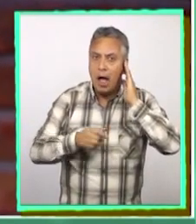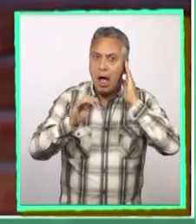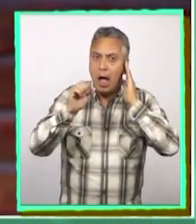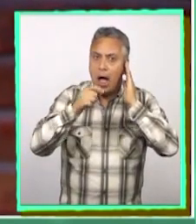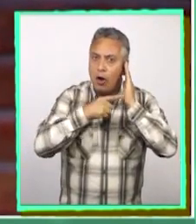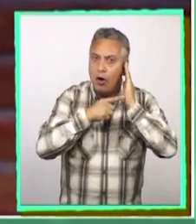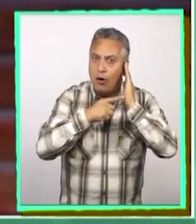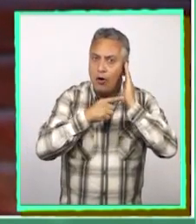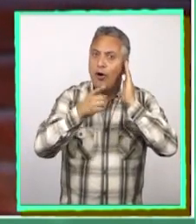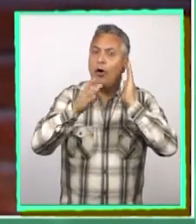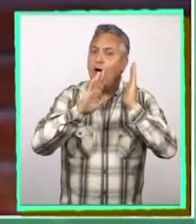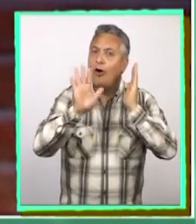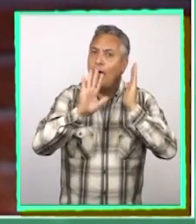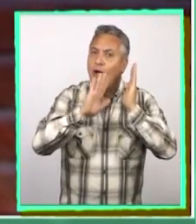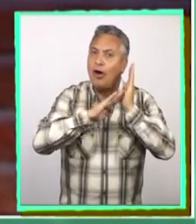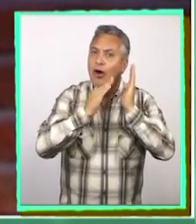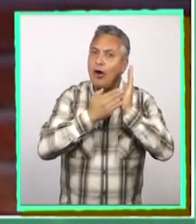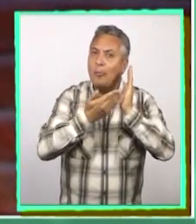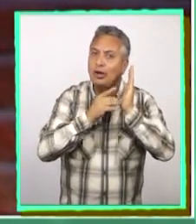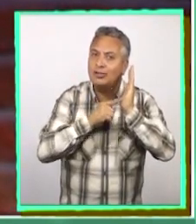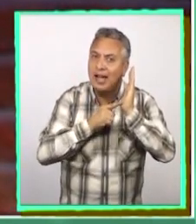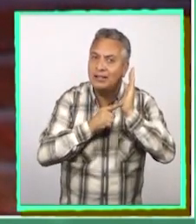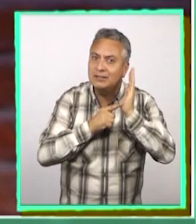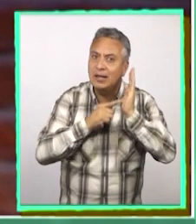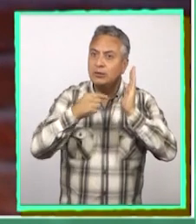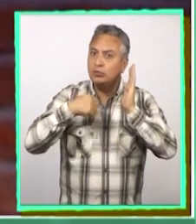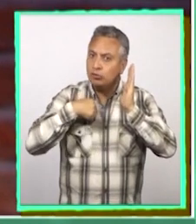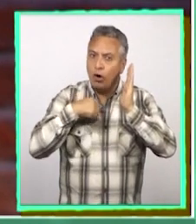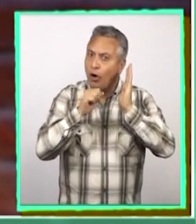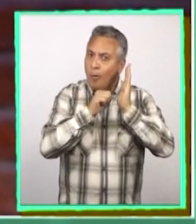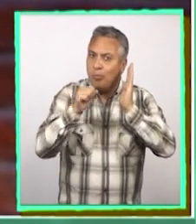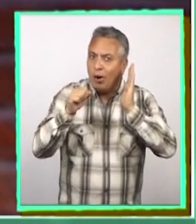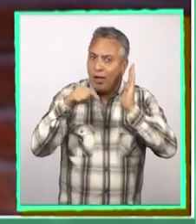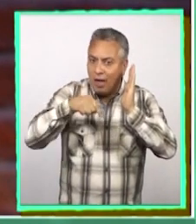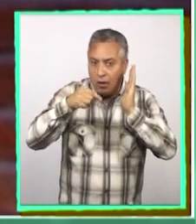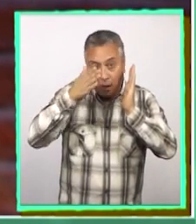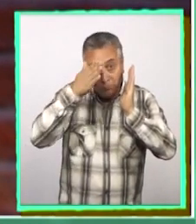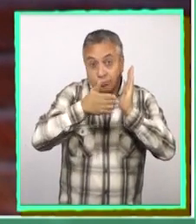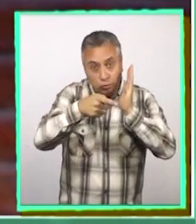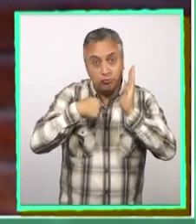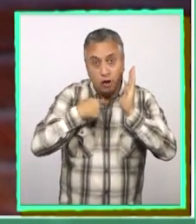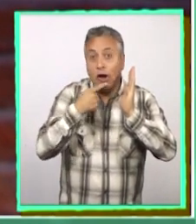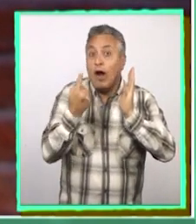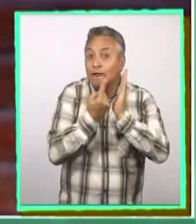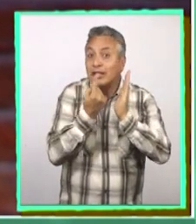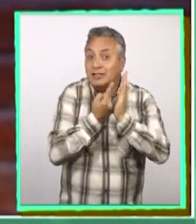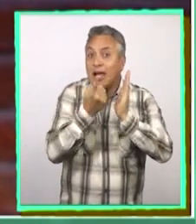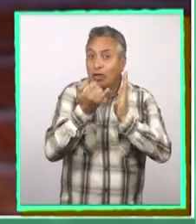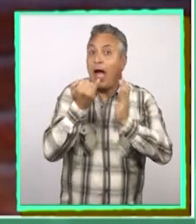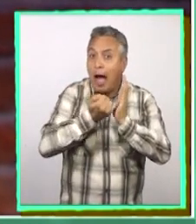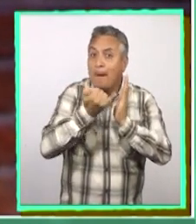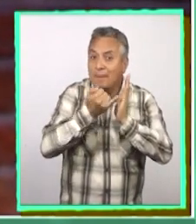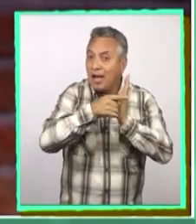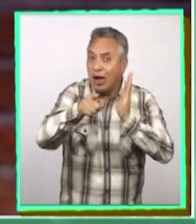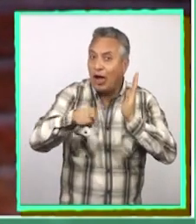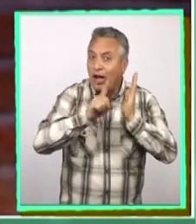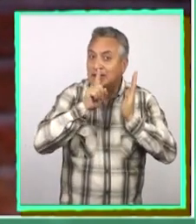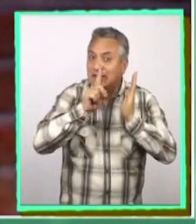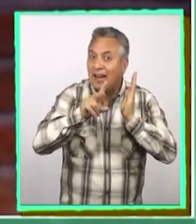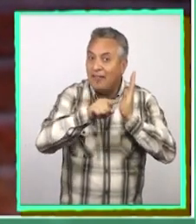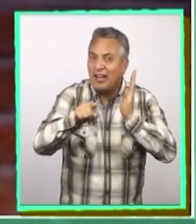¡Aló, Fran! Hola, ¿cómo estás? Oye, es que no te puedo atender ahora. Es la mañana y estoy conversando con unos amigos por la